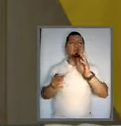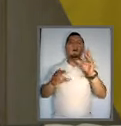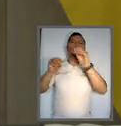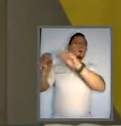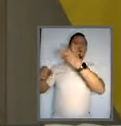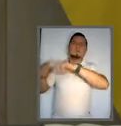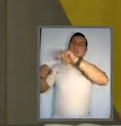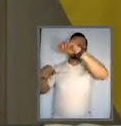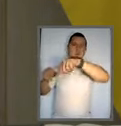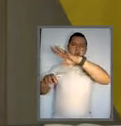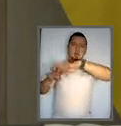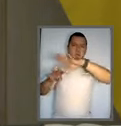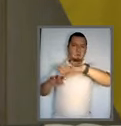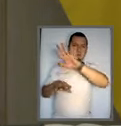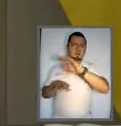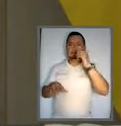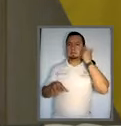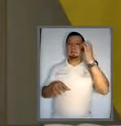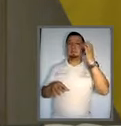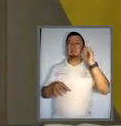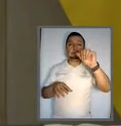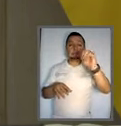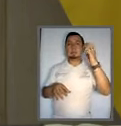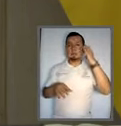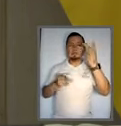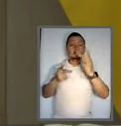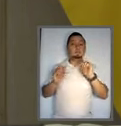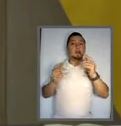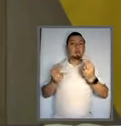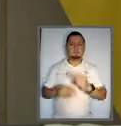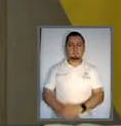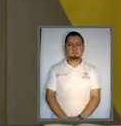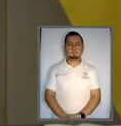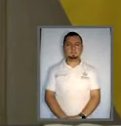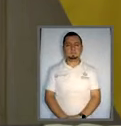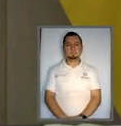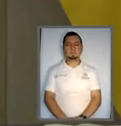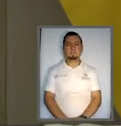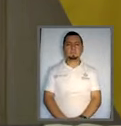el hospital de ahí mismo las 16 camas por si se ofrece. Gracias.